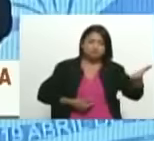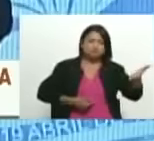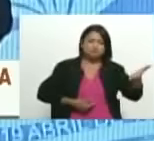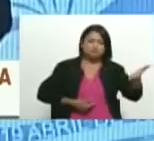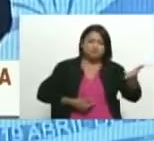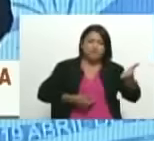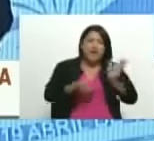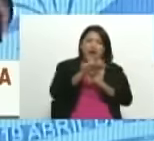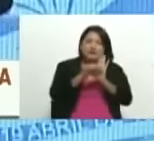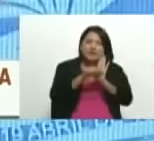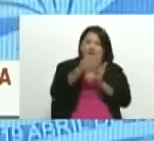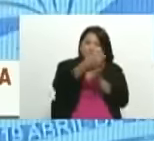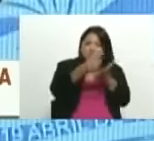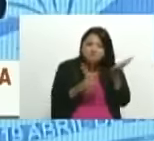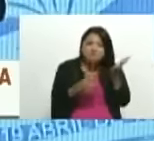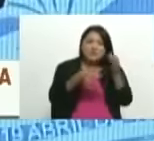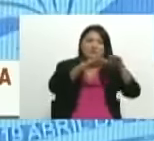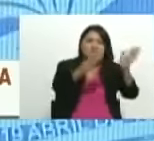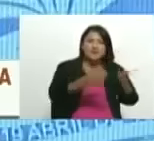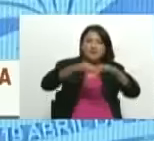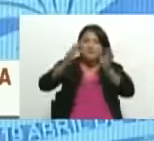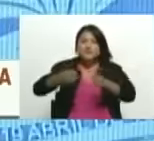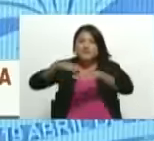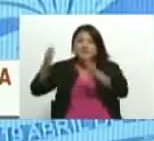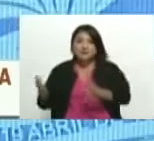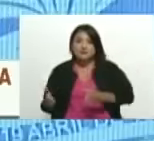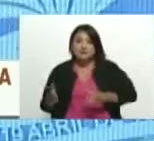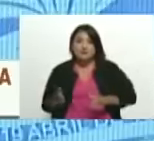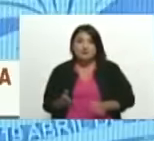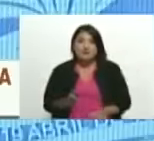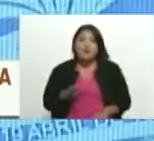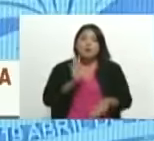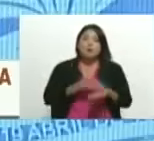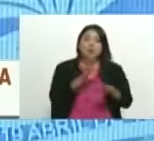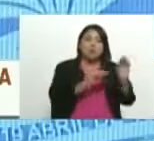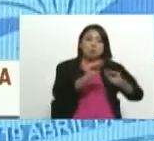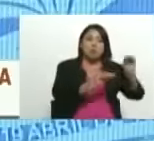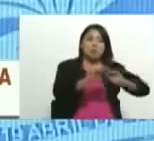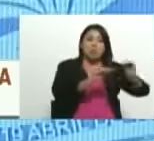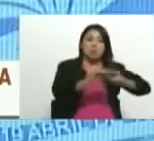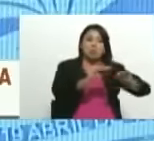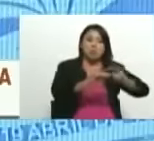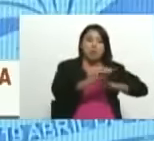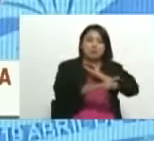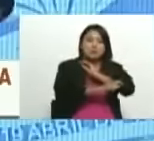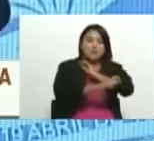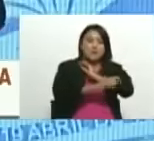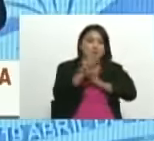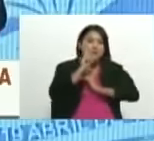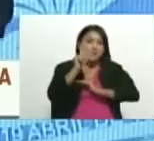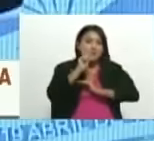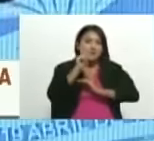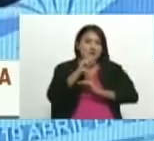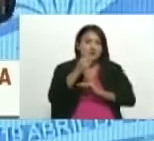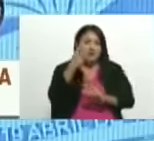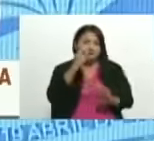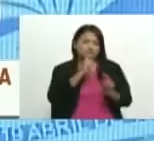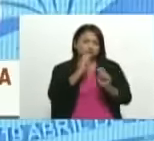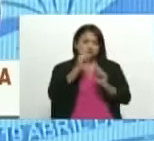Porque tú puedes maquillar, Casal, tú puedes maquillar una cifra, tú puedes maquillar una cosa ahí y aún así nos dimos cuenta.